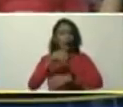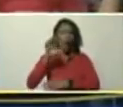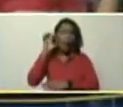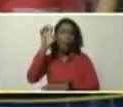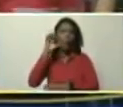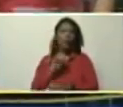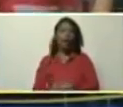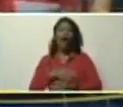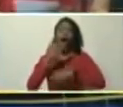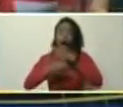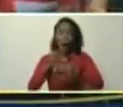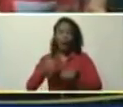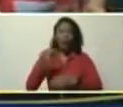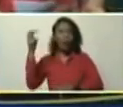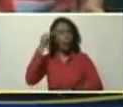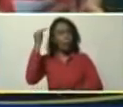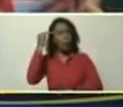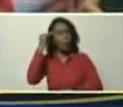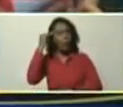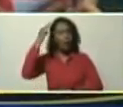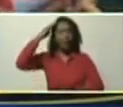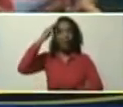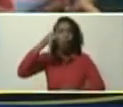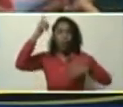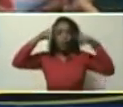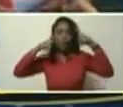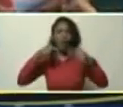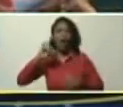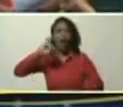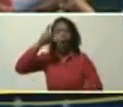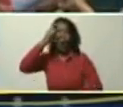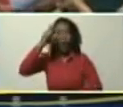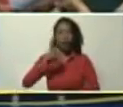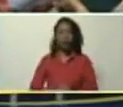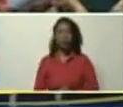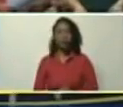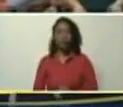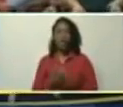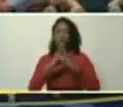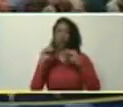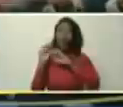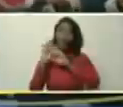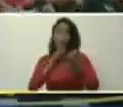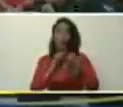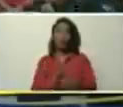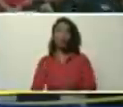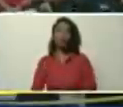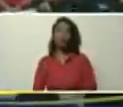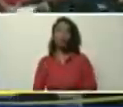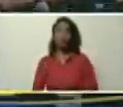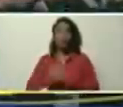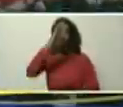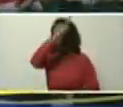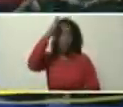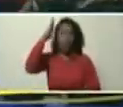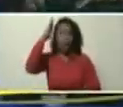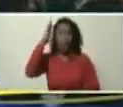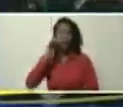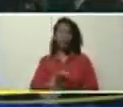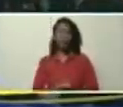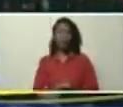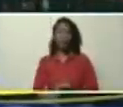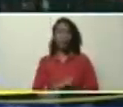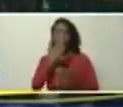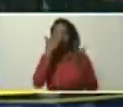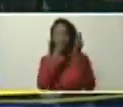patria. Háganlo por la memoria del comandante Chávez. Jorge Arriaza, todo el apoyo. Diosdado Cabello Rondón,